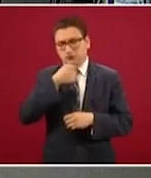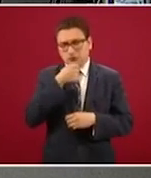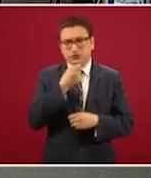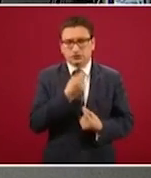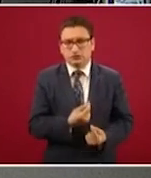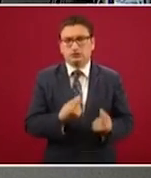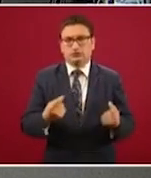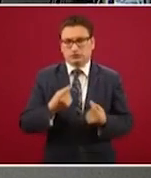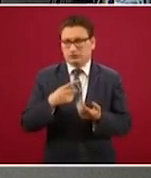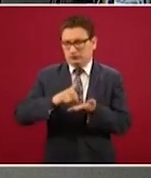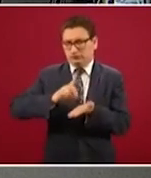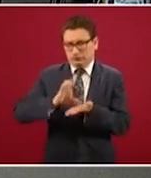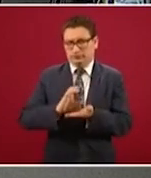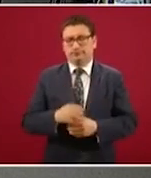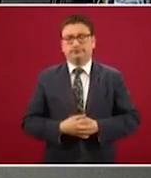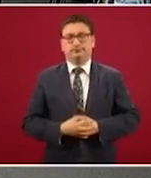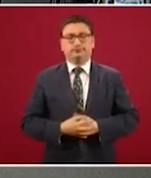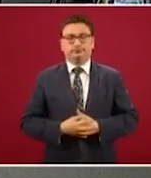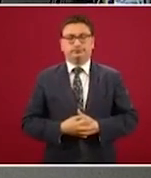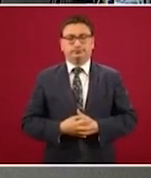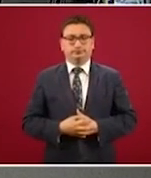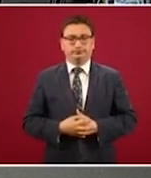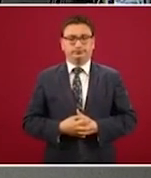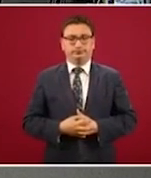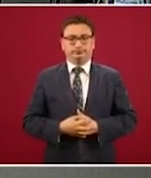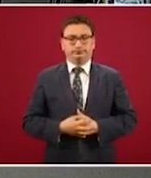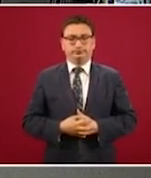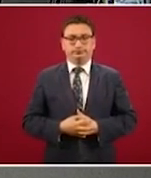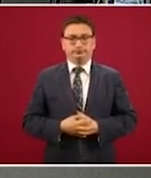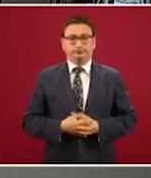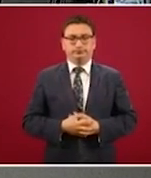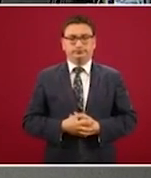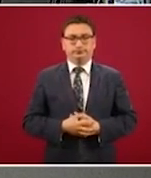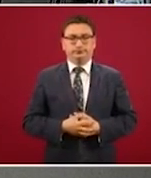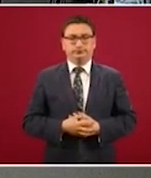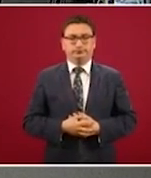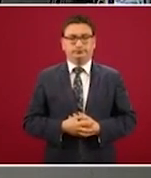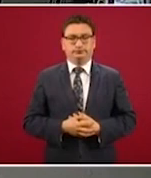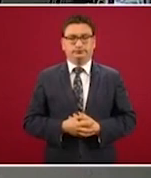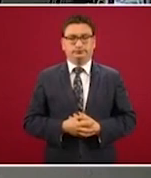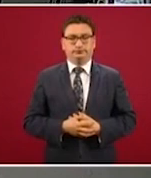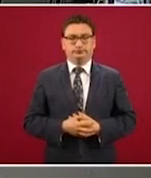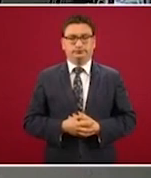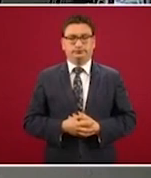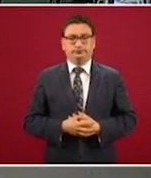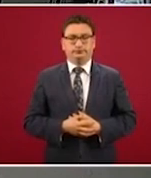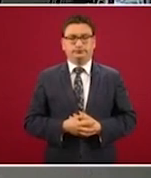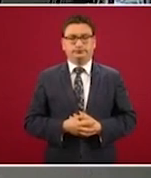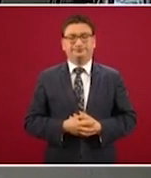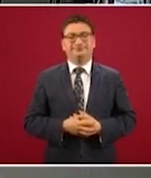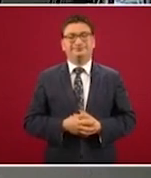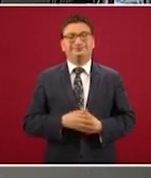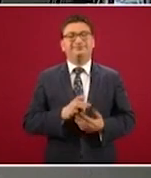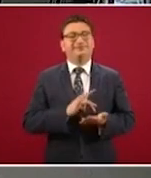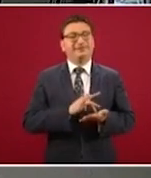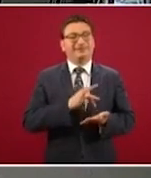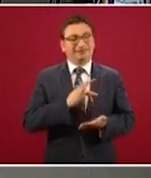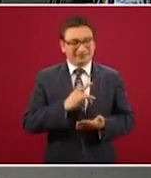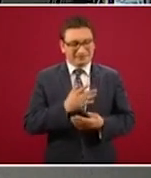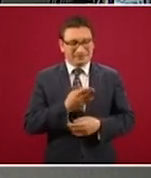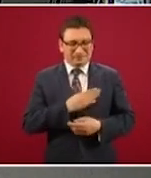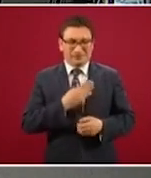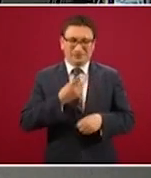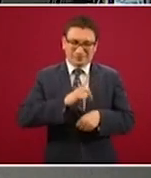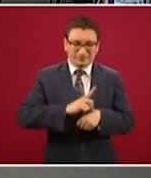con discapacidad. Gracias. Buenos días, con el permiso del